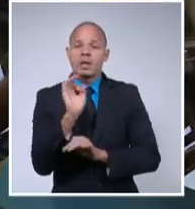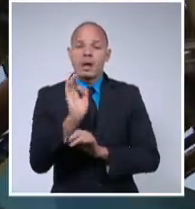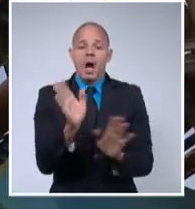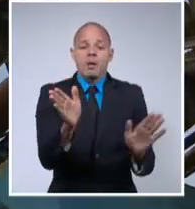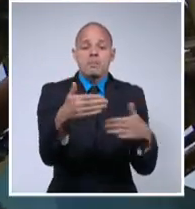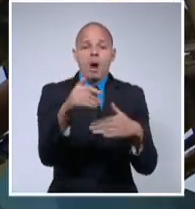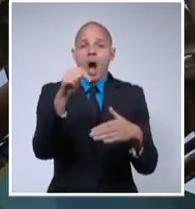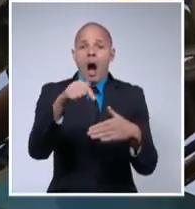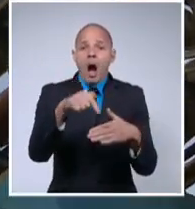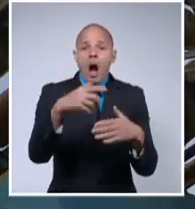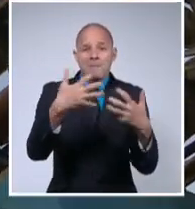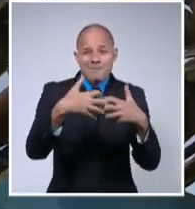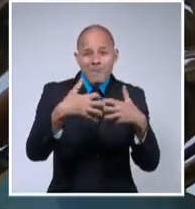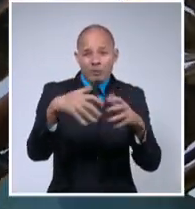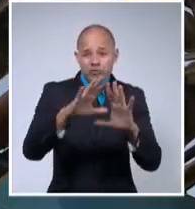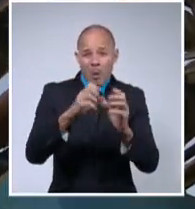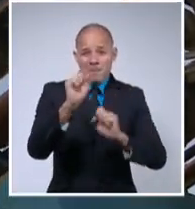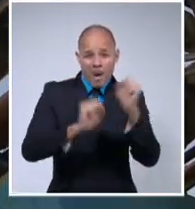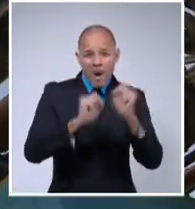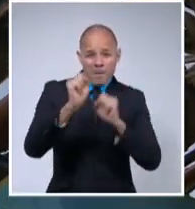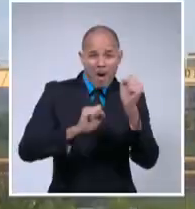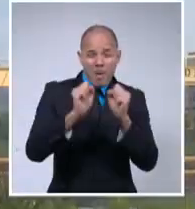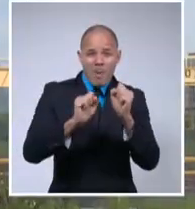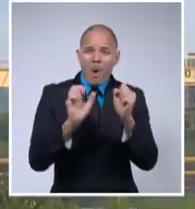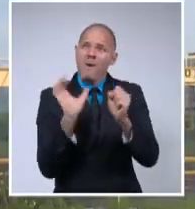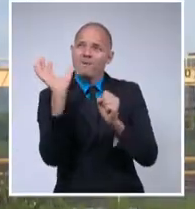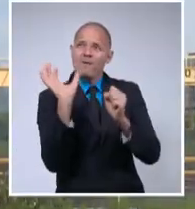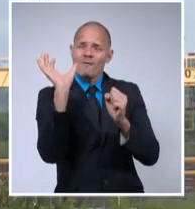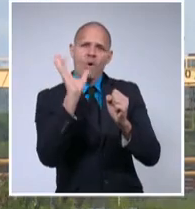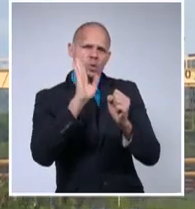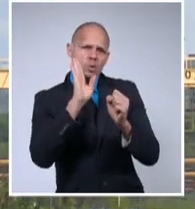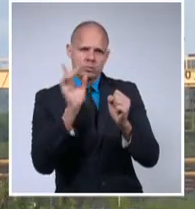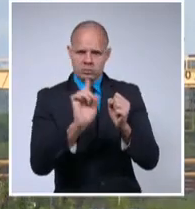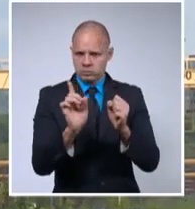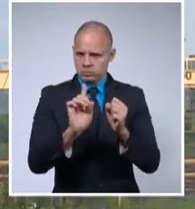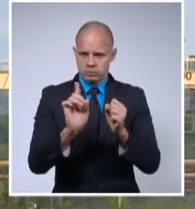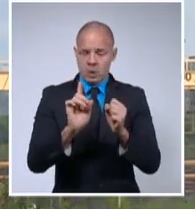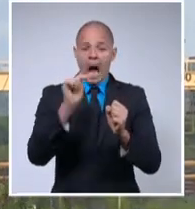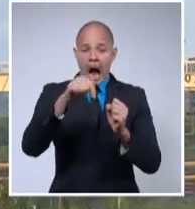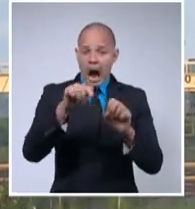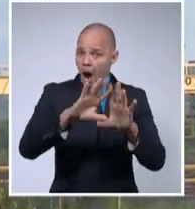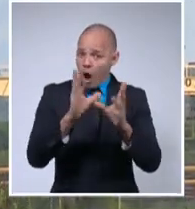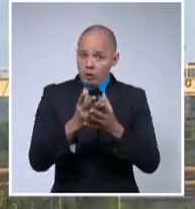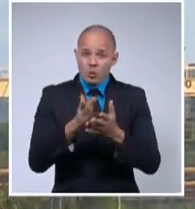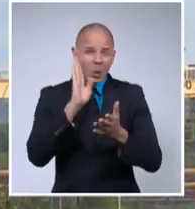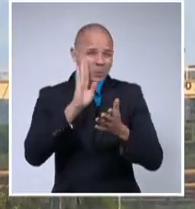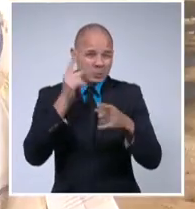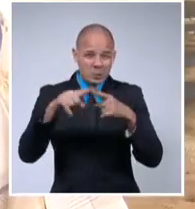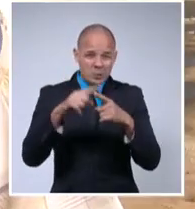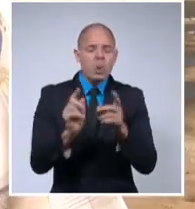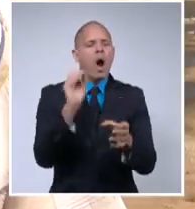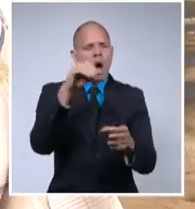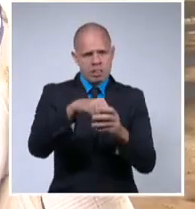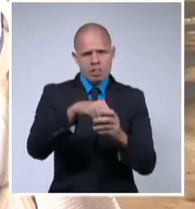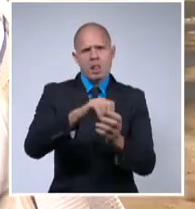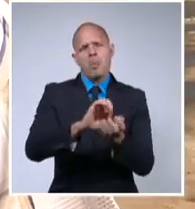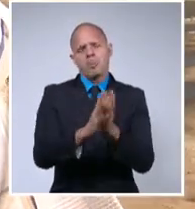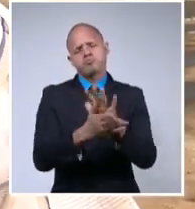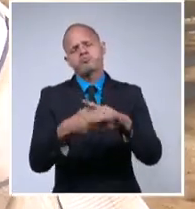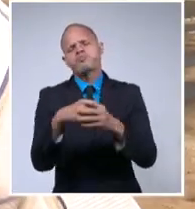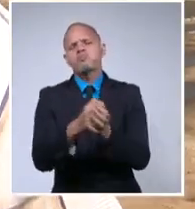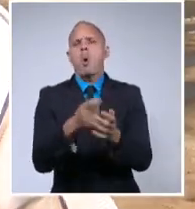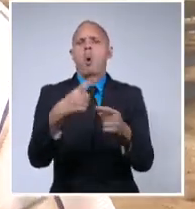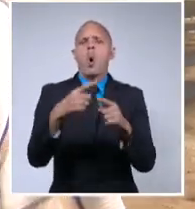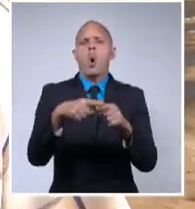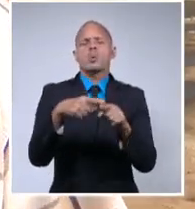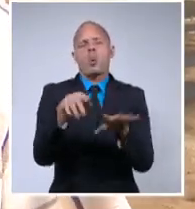todos los residuales de la producción, o sea, tanto líquido como gaseoso, como sólido. Que vamos a producir energía eléctrica a